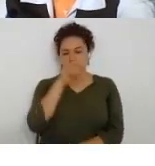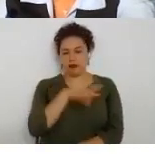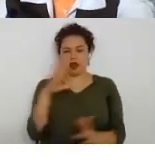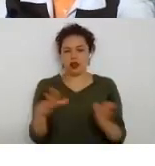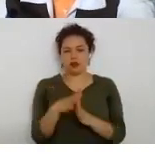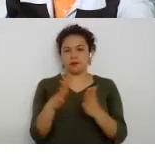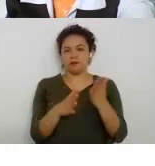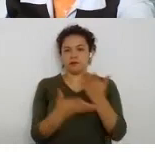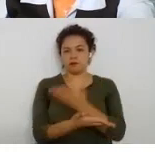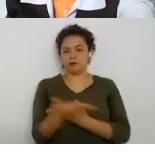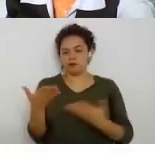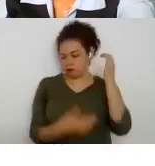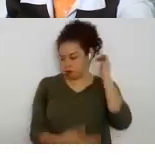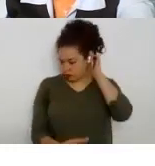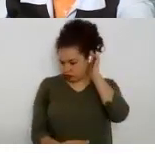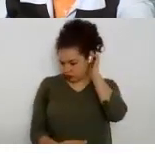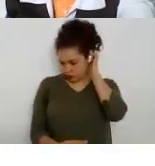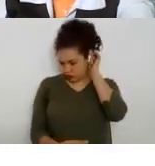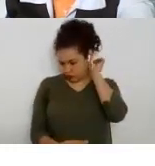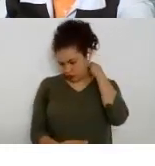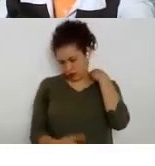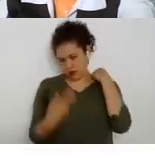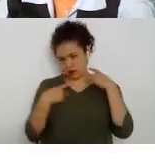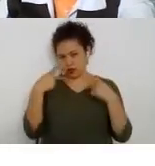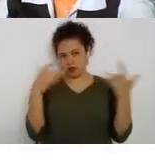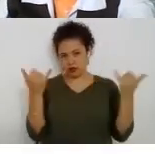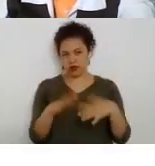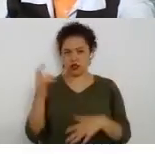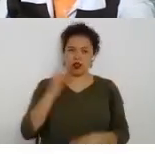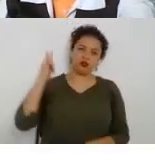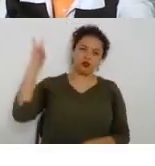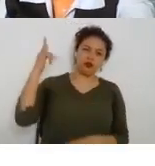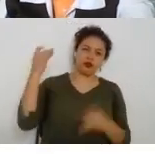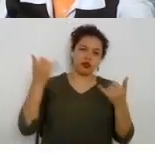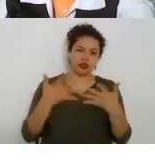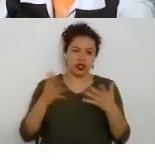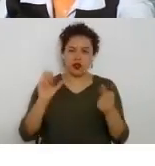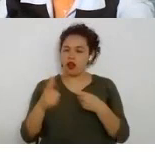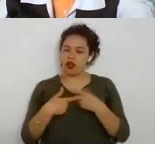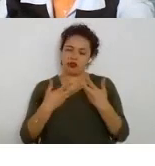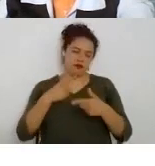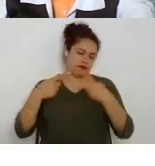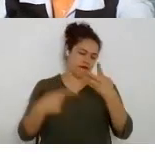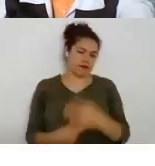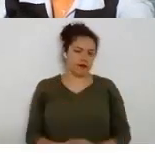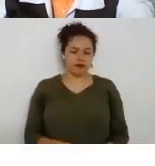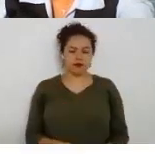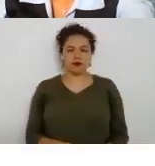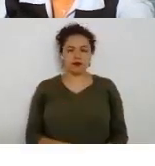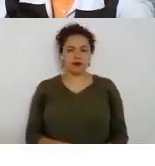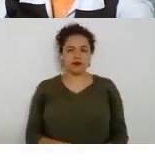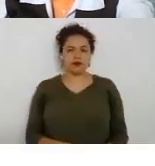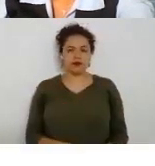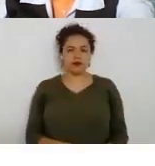es la corpulencia de la víctima. Si es alguien muy alto o muy pesado y demás. ¿De acuerdo? Ahora